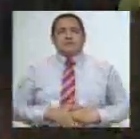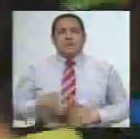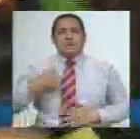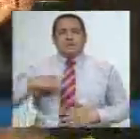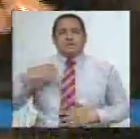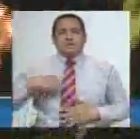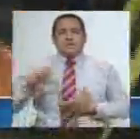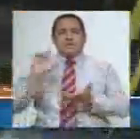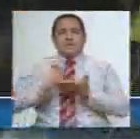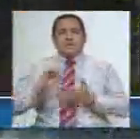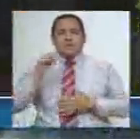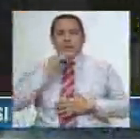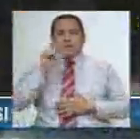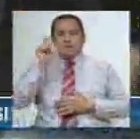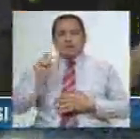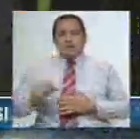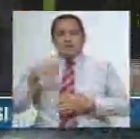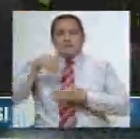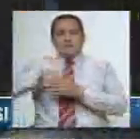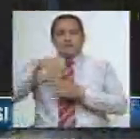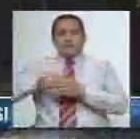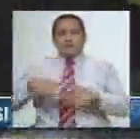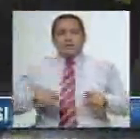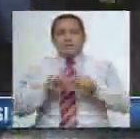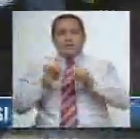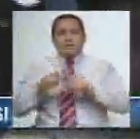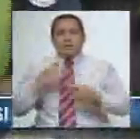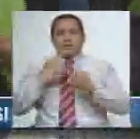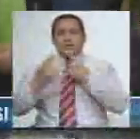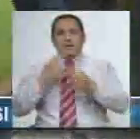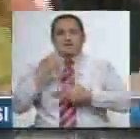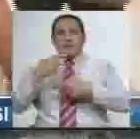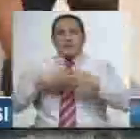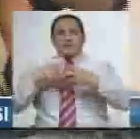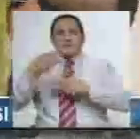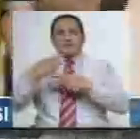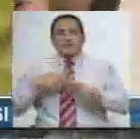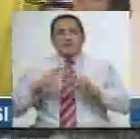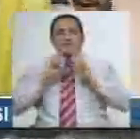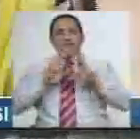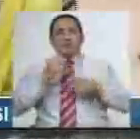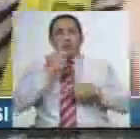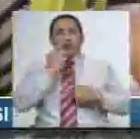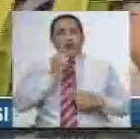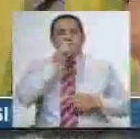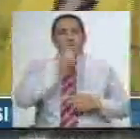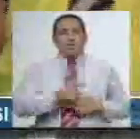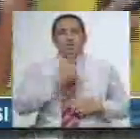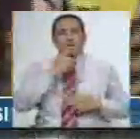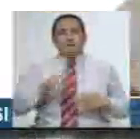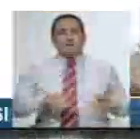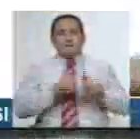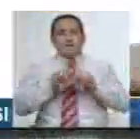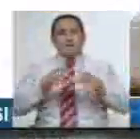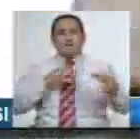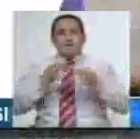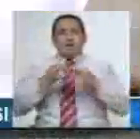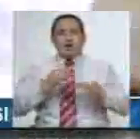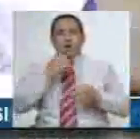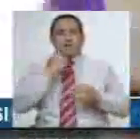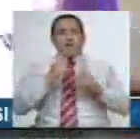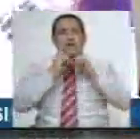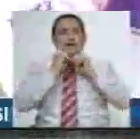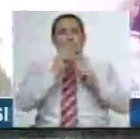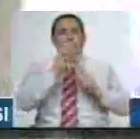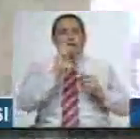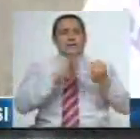La alcaldesa de Lima y candidata a la reelección por el partido Diálogo Vecinal le respondió al candidato del partido Perú Patria Segura, Salvador